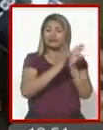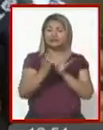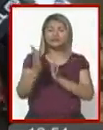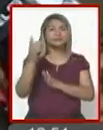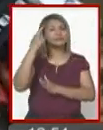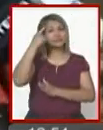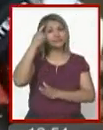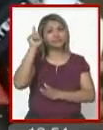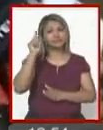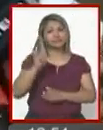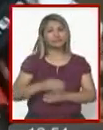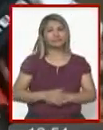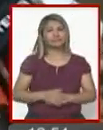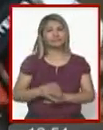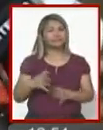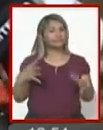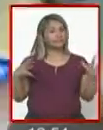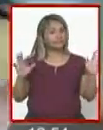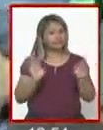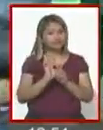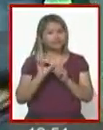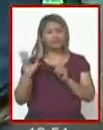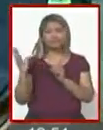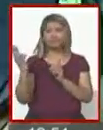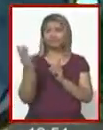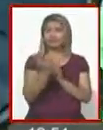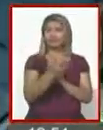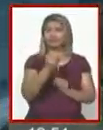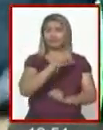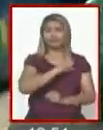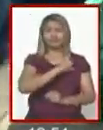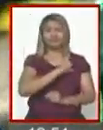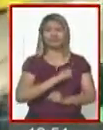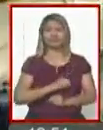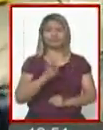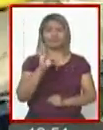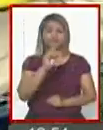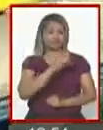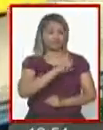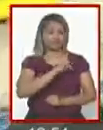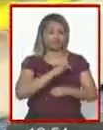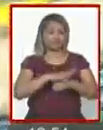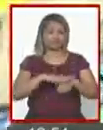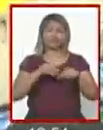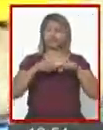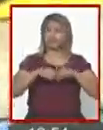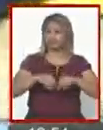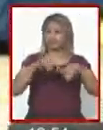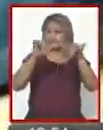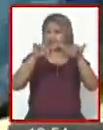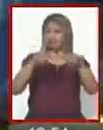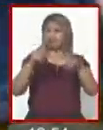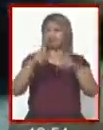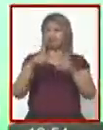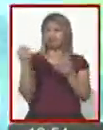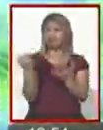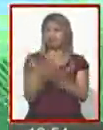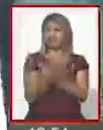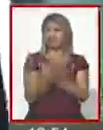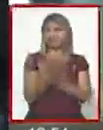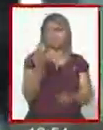que embosquen de esta forma a la policía. Los 7 policías heridos continuarán internados